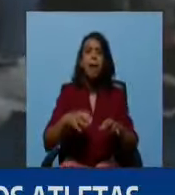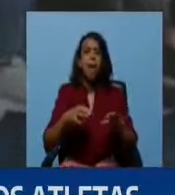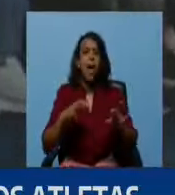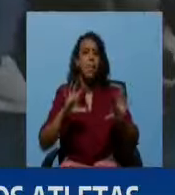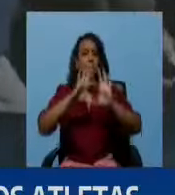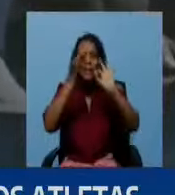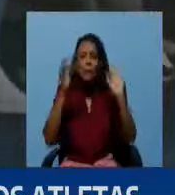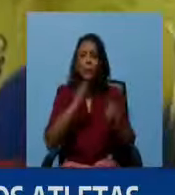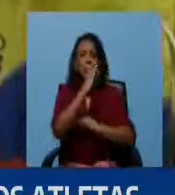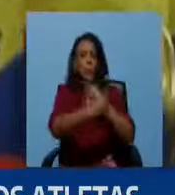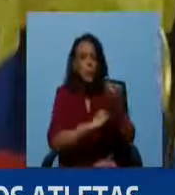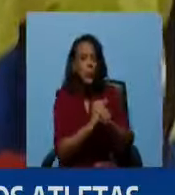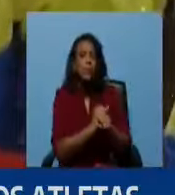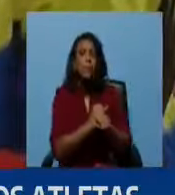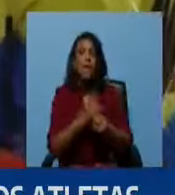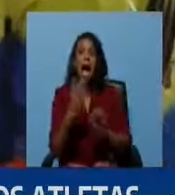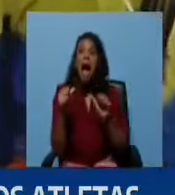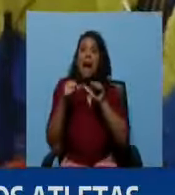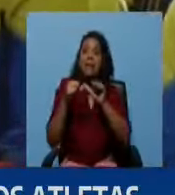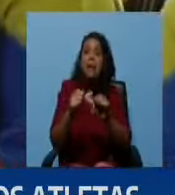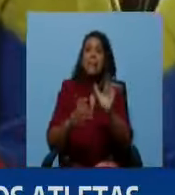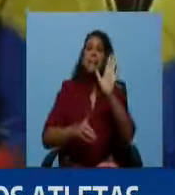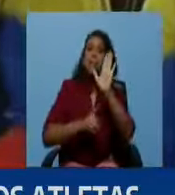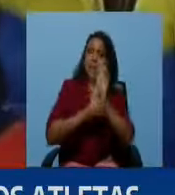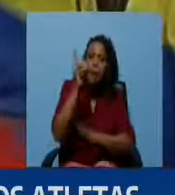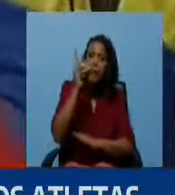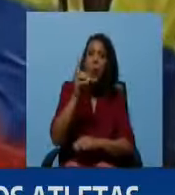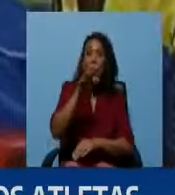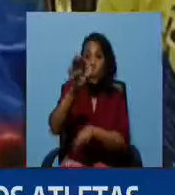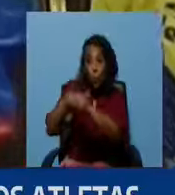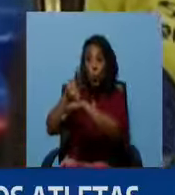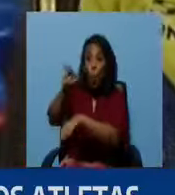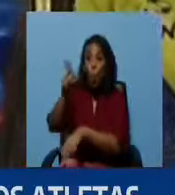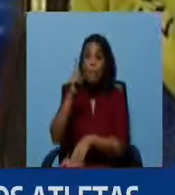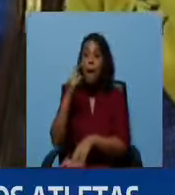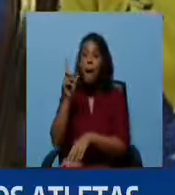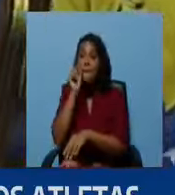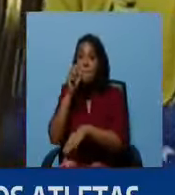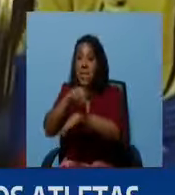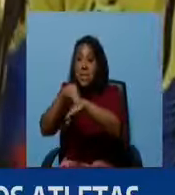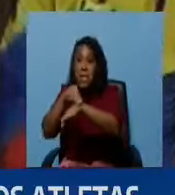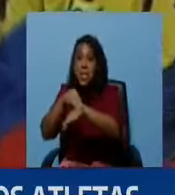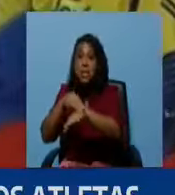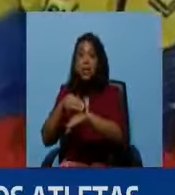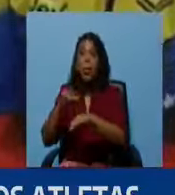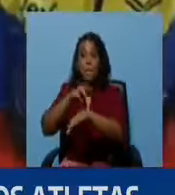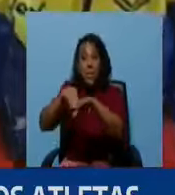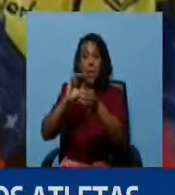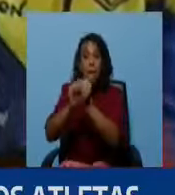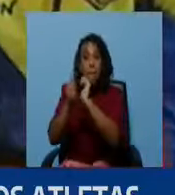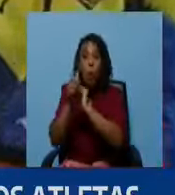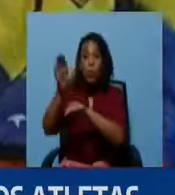Y hay que seguir desarrollando. Arnaldo, te corresponde a ti como ministro.